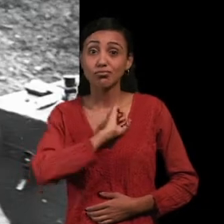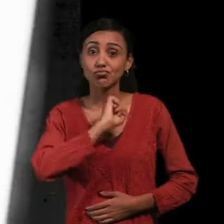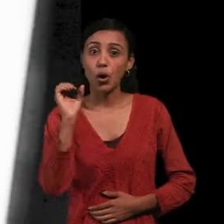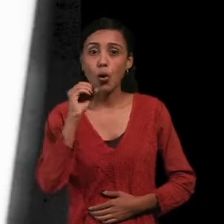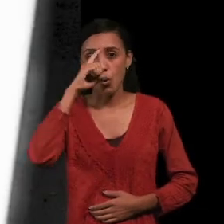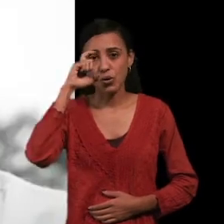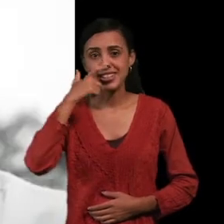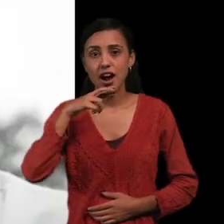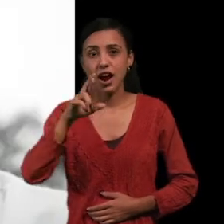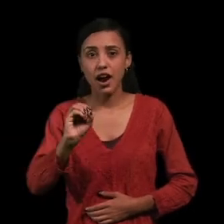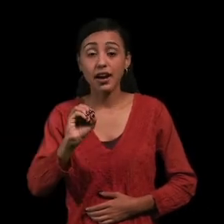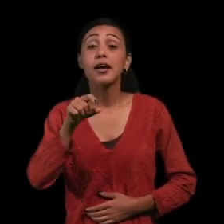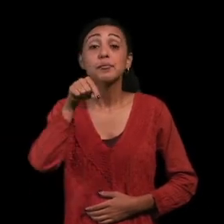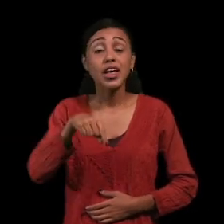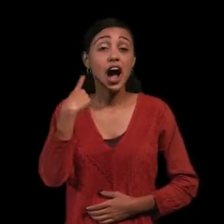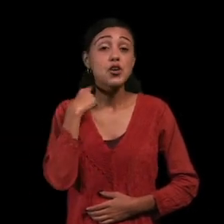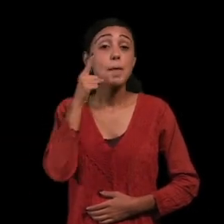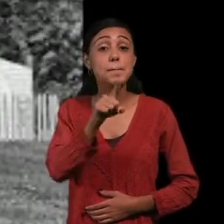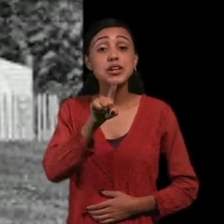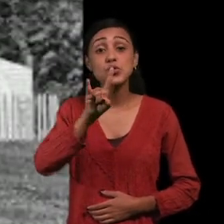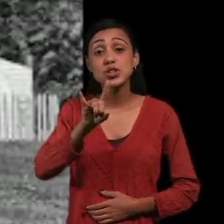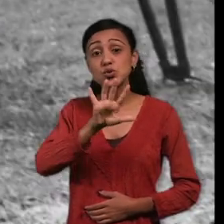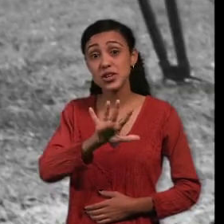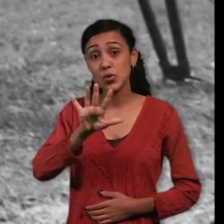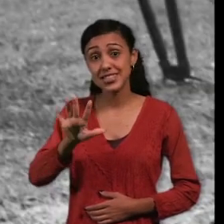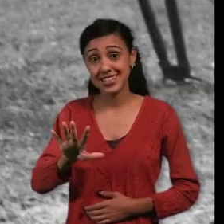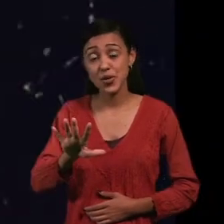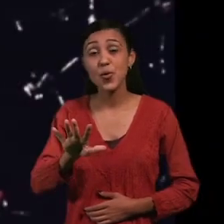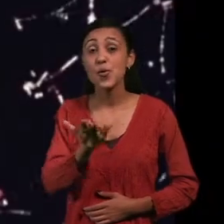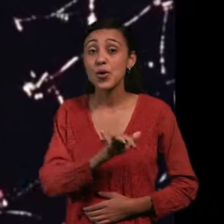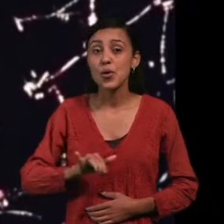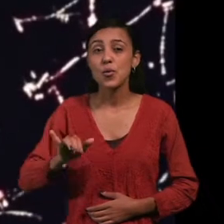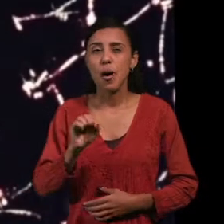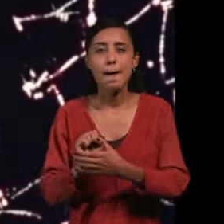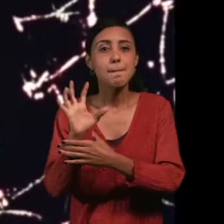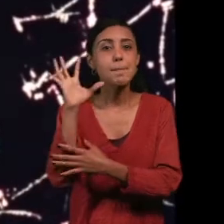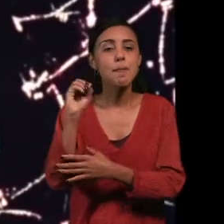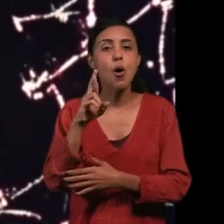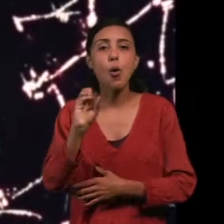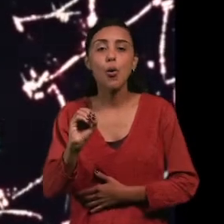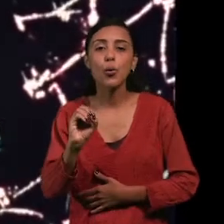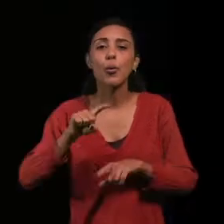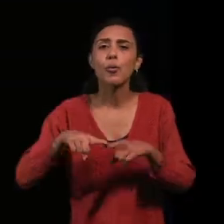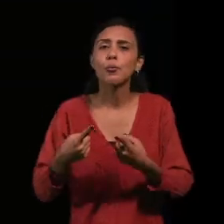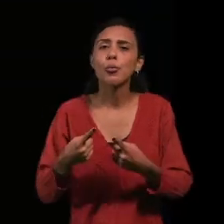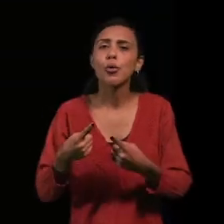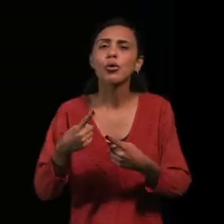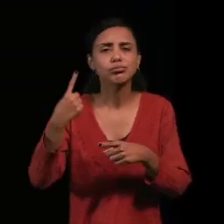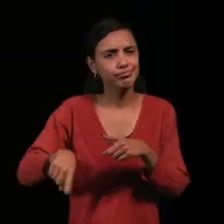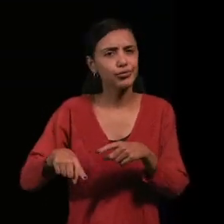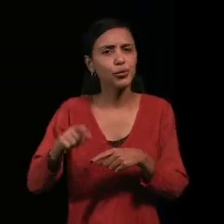su obra Vecinos y en 1955 la Palma de Oro en Cannes por su obra Blinkety